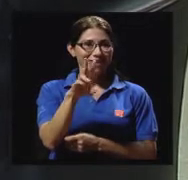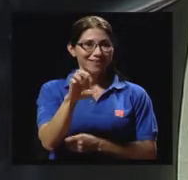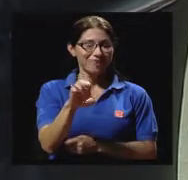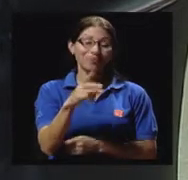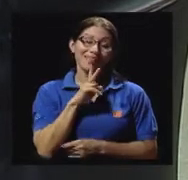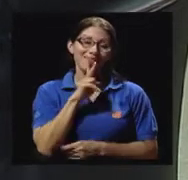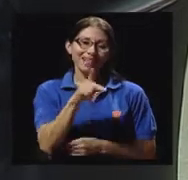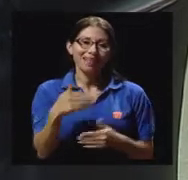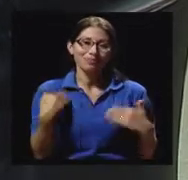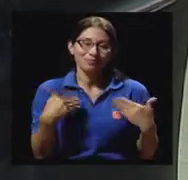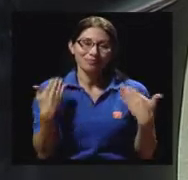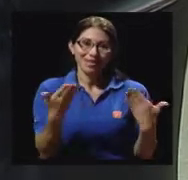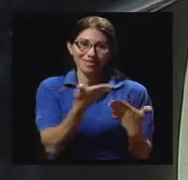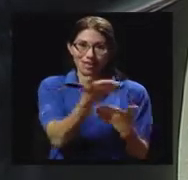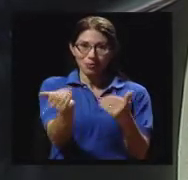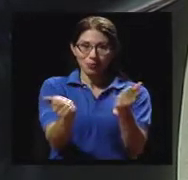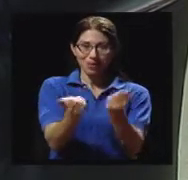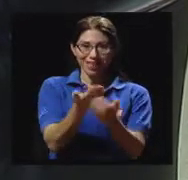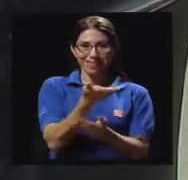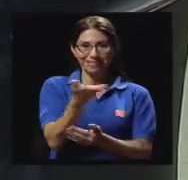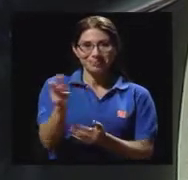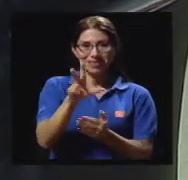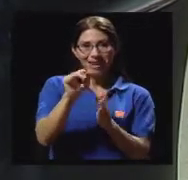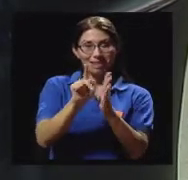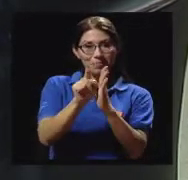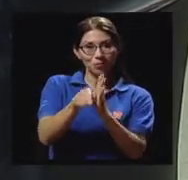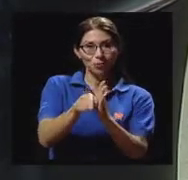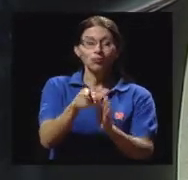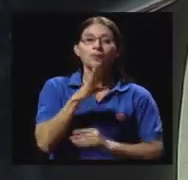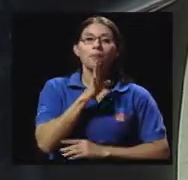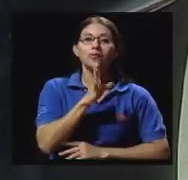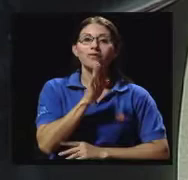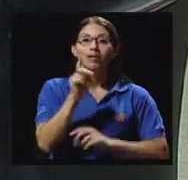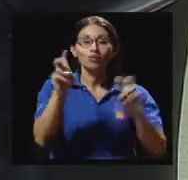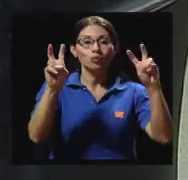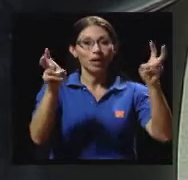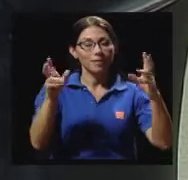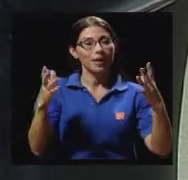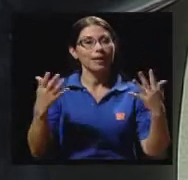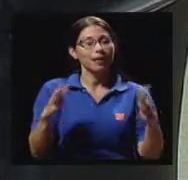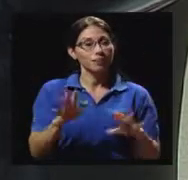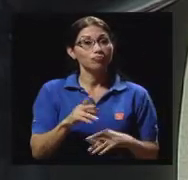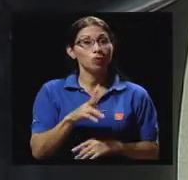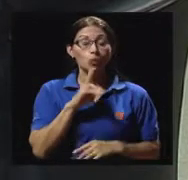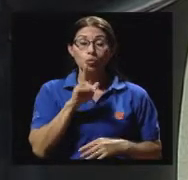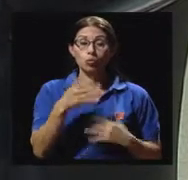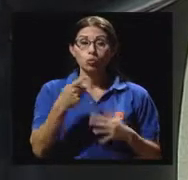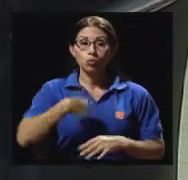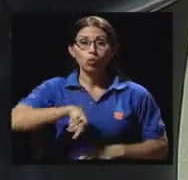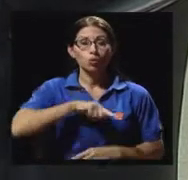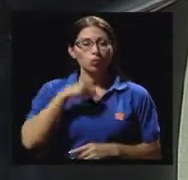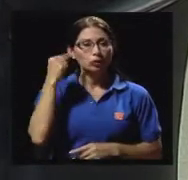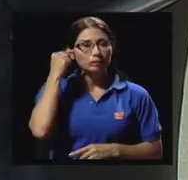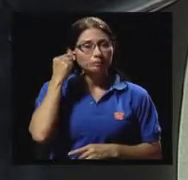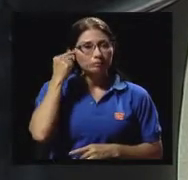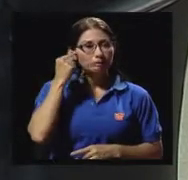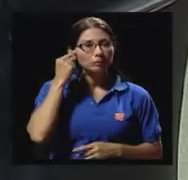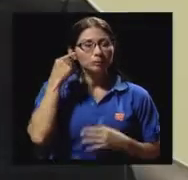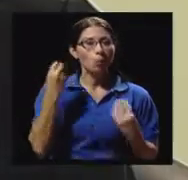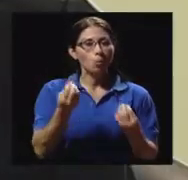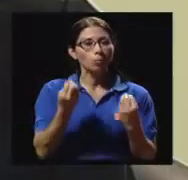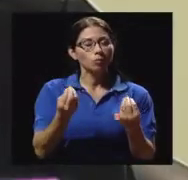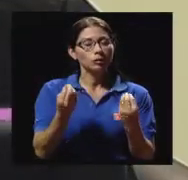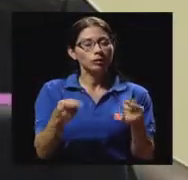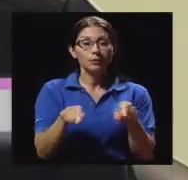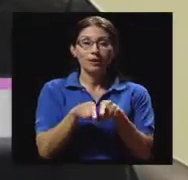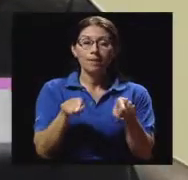estos 30 minutos. Vamos a conversar de un tema que definitivamente nos trae pues a reflexionar muchísimo, muchísimo, y